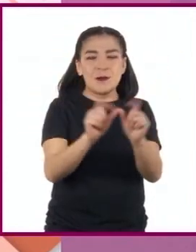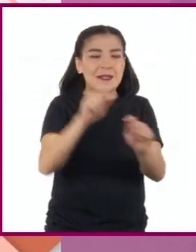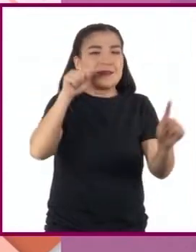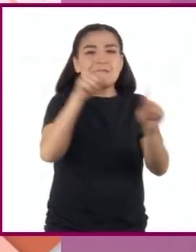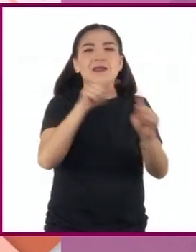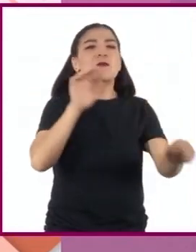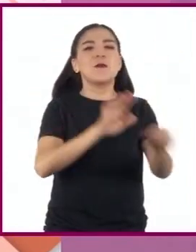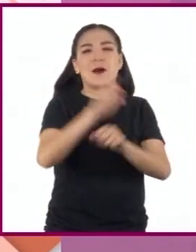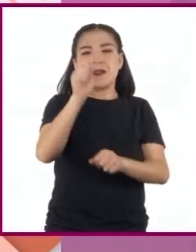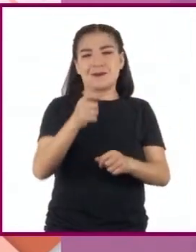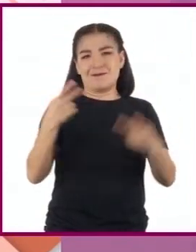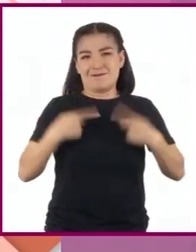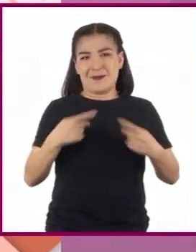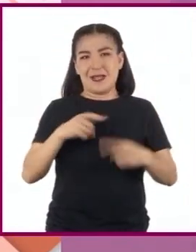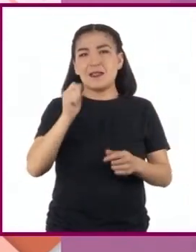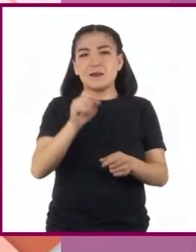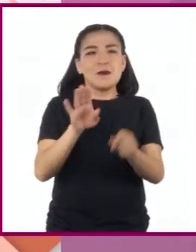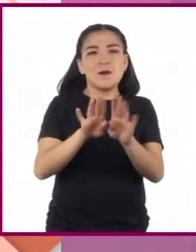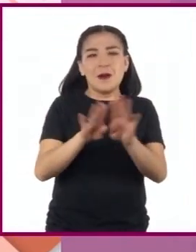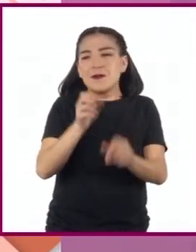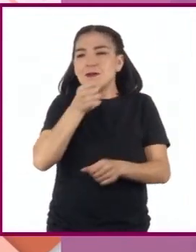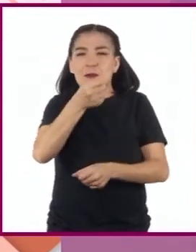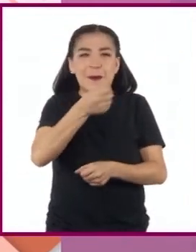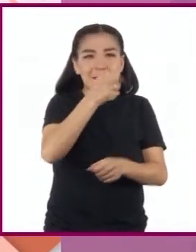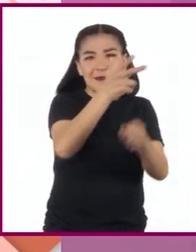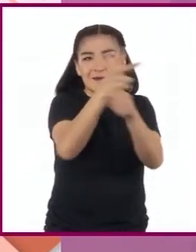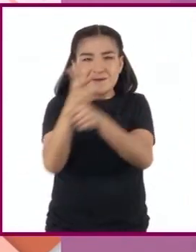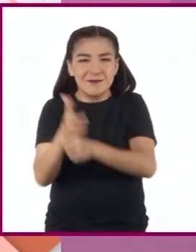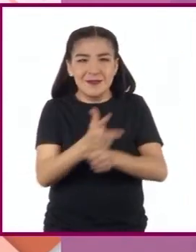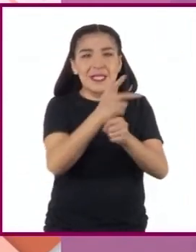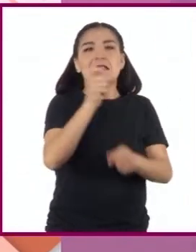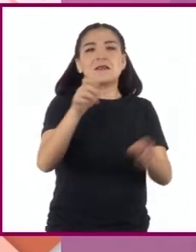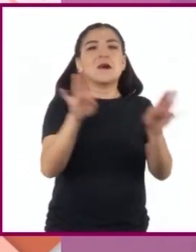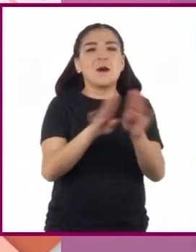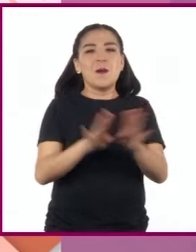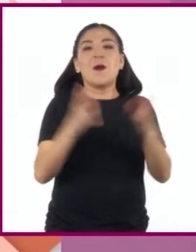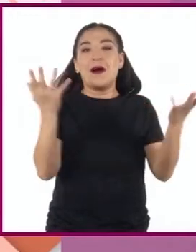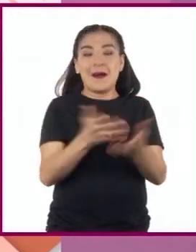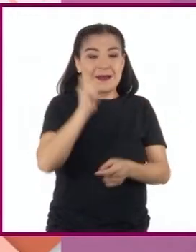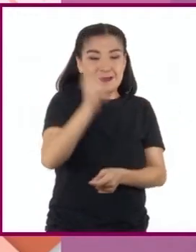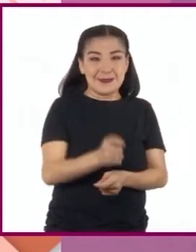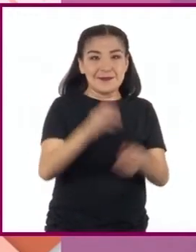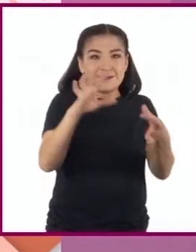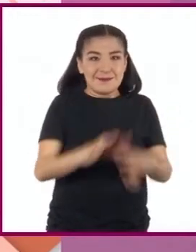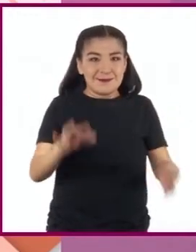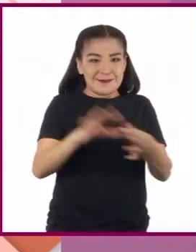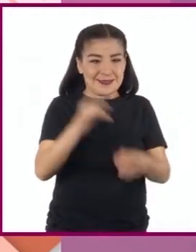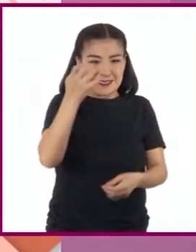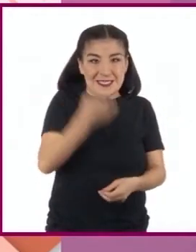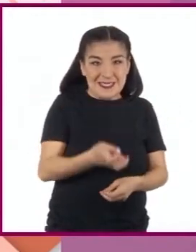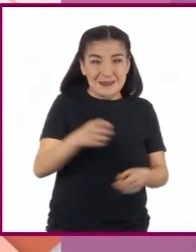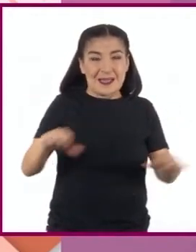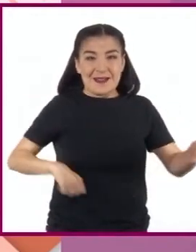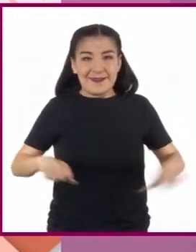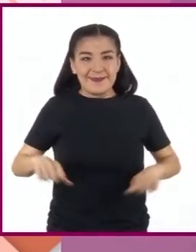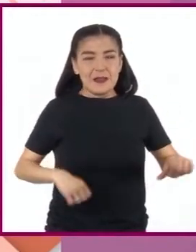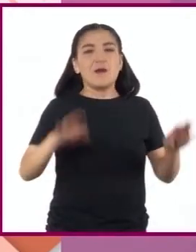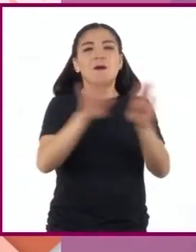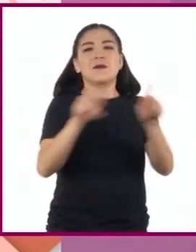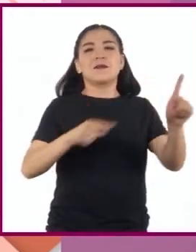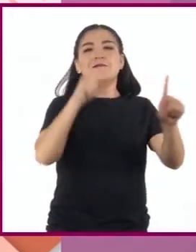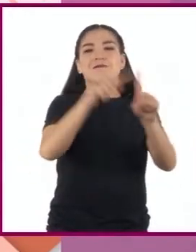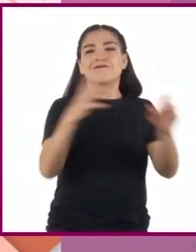presenciados por el reportero. Los detalles humanos y la forma en la que se produjo el acontecimiento dan la clave de